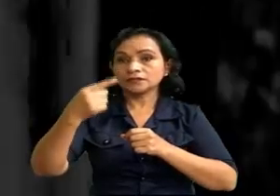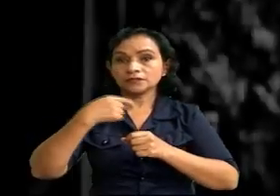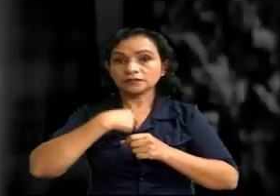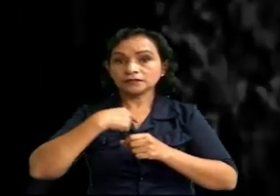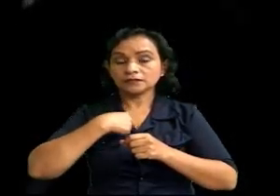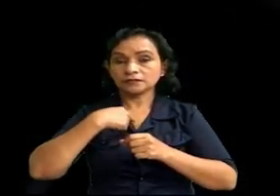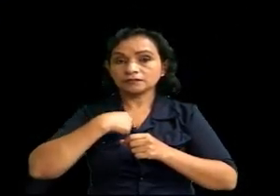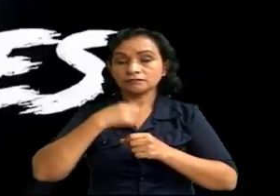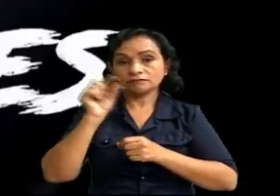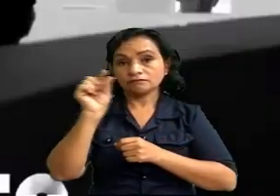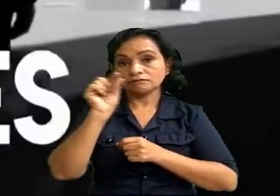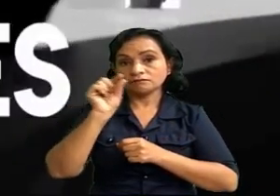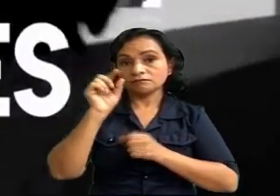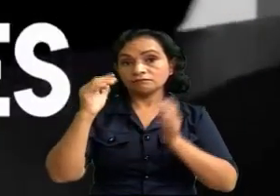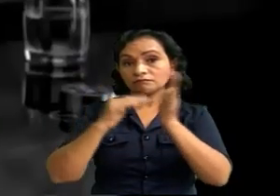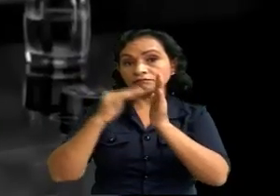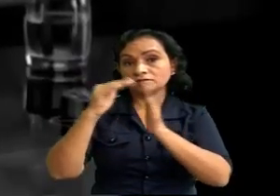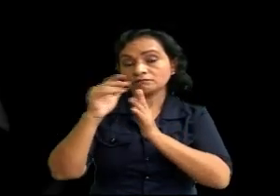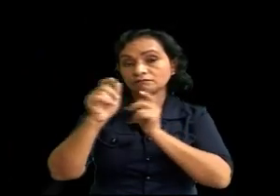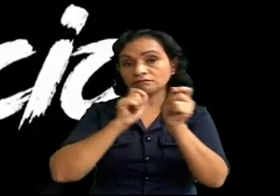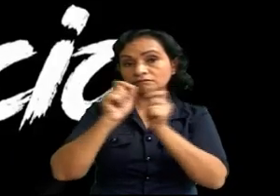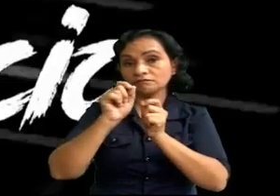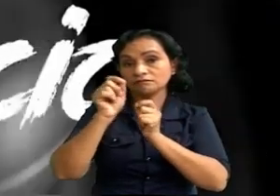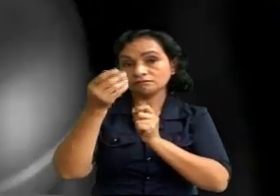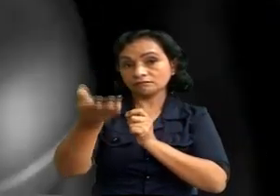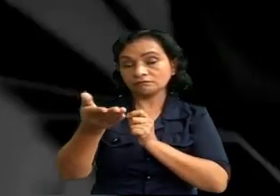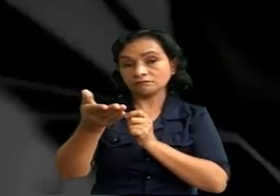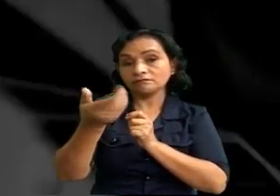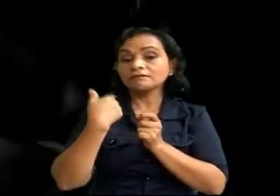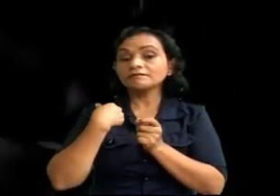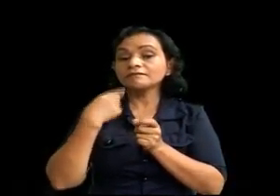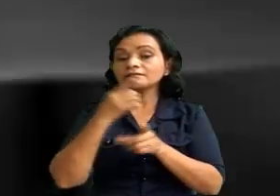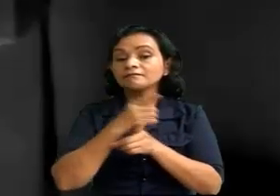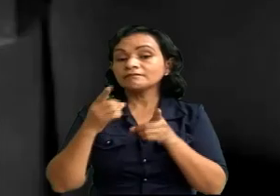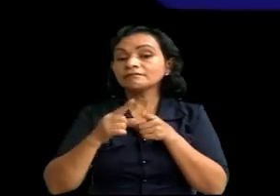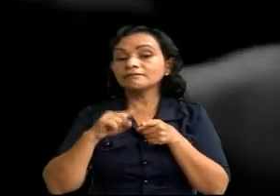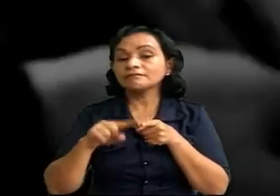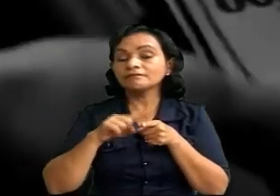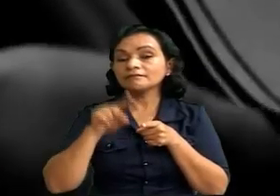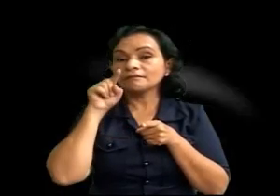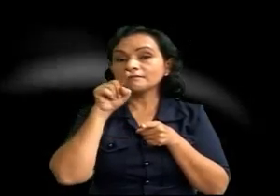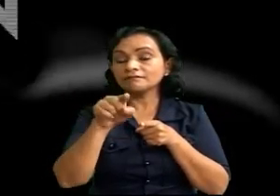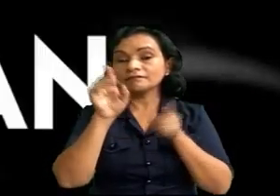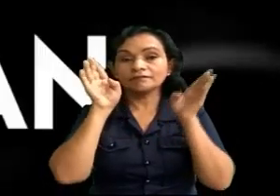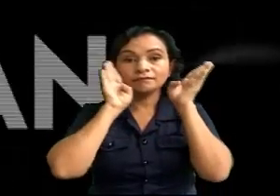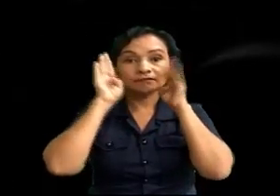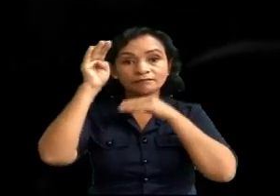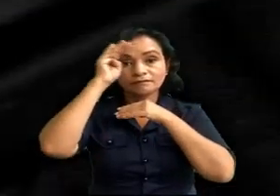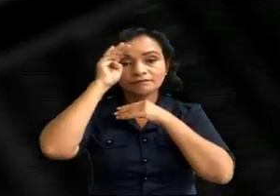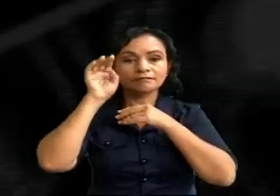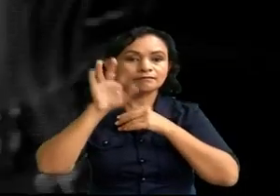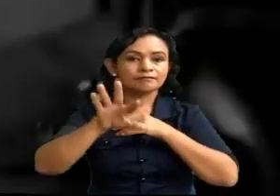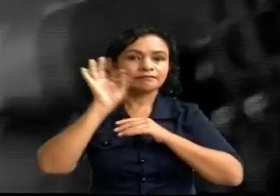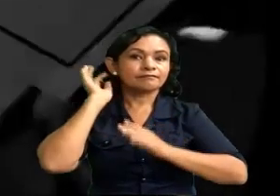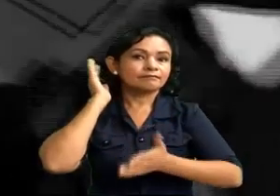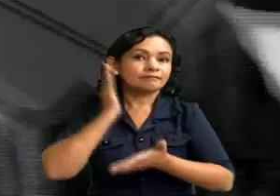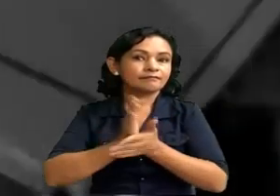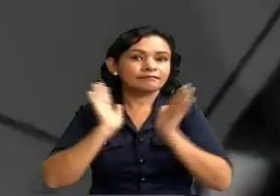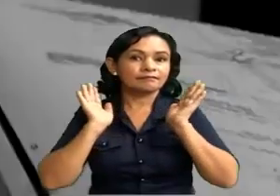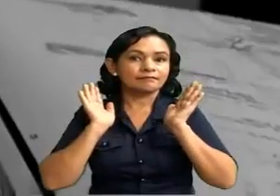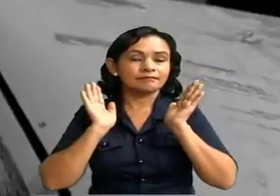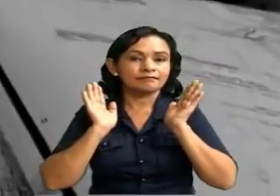presto tantos millones de dólares o te refinancio esta deuda si tú privatizas, y ellos escogían, claro,